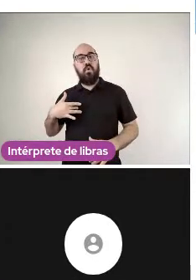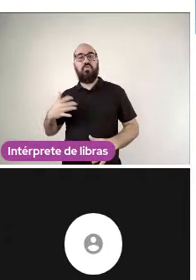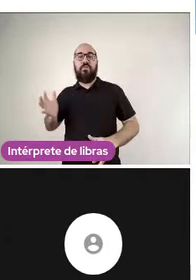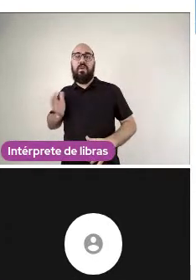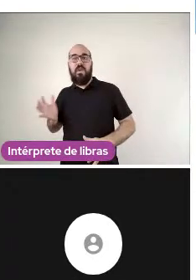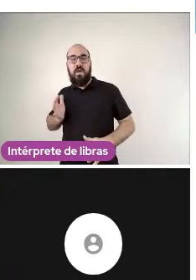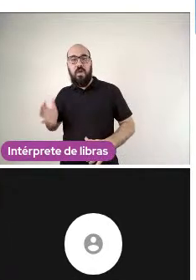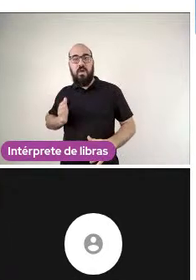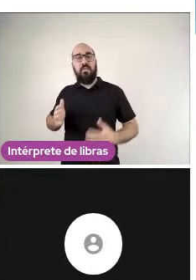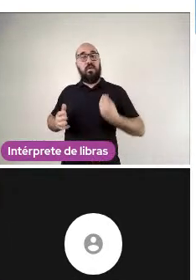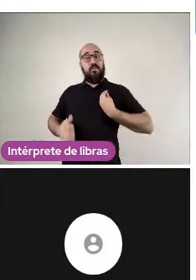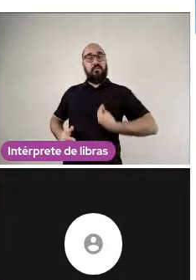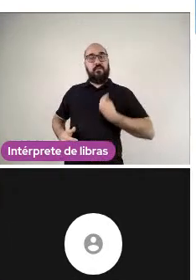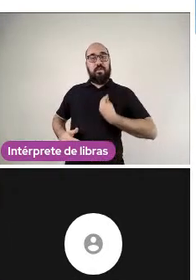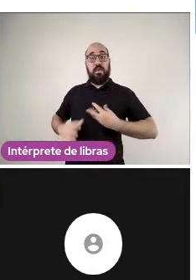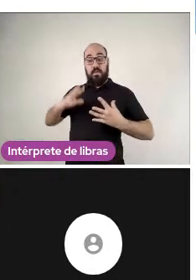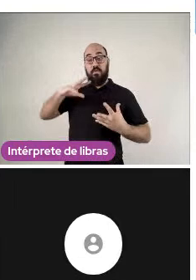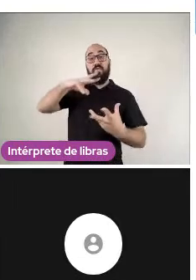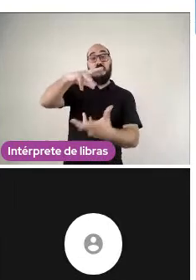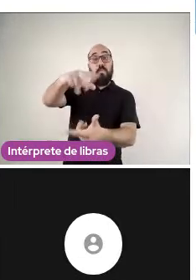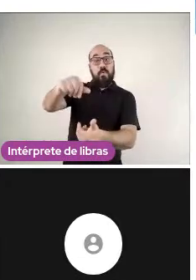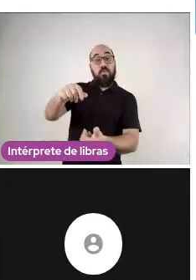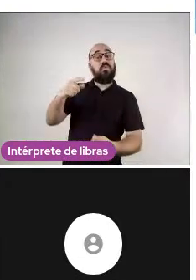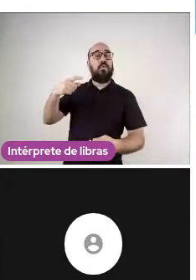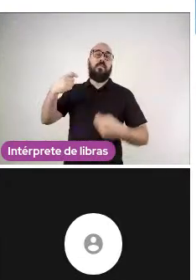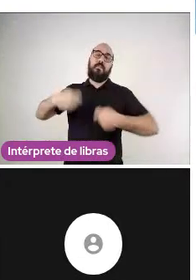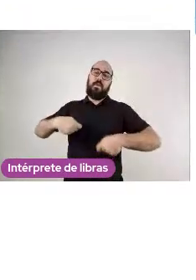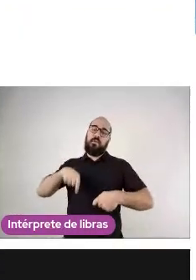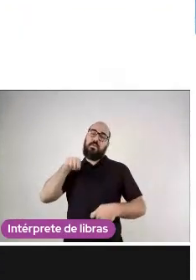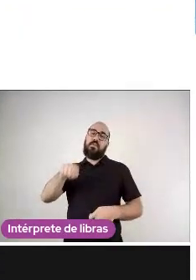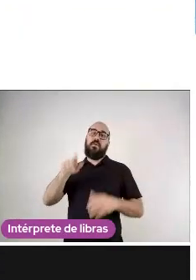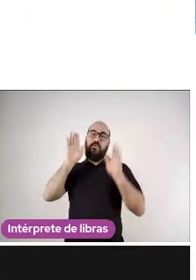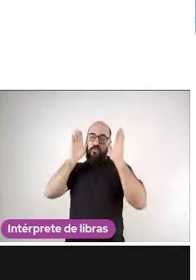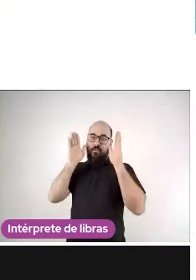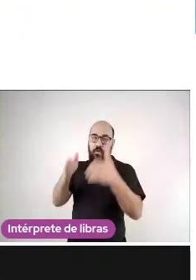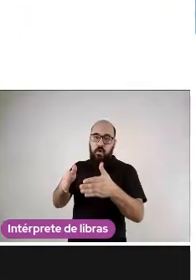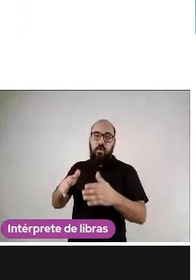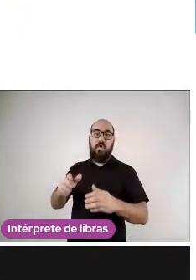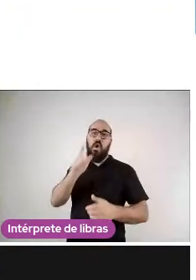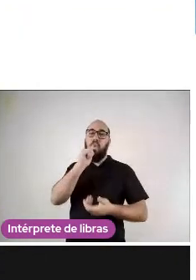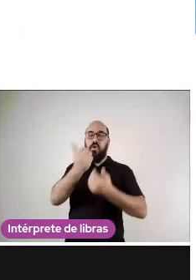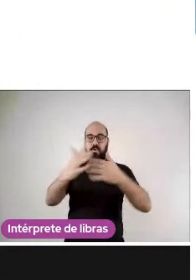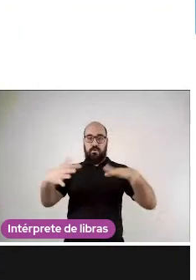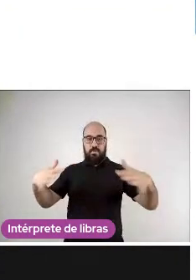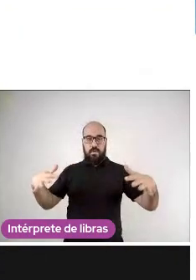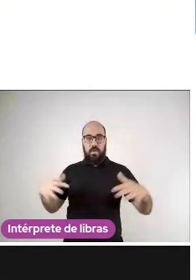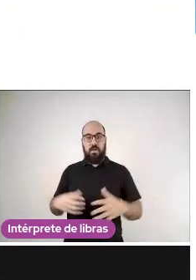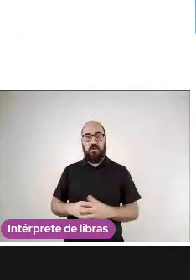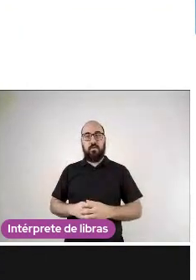de hoy mucha gente no lo tiene claro o no queremos cambiar